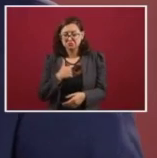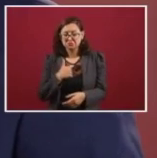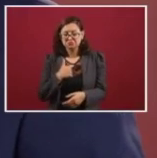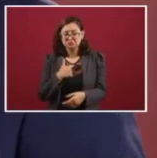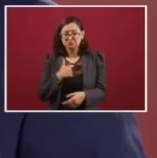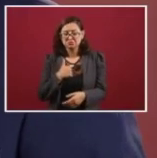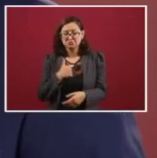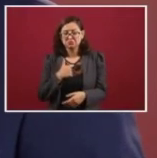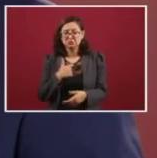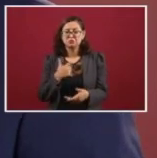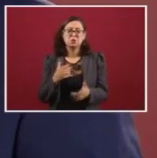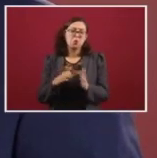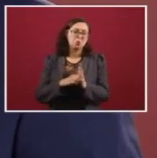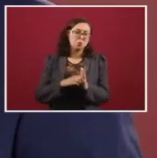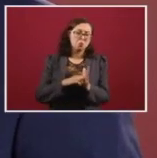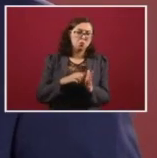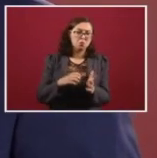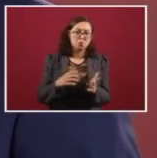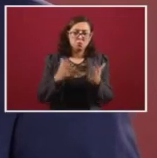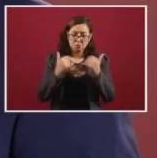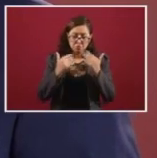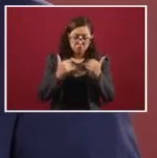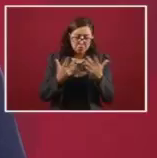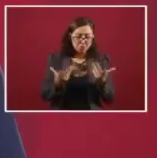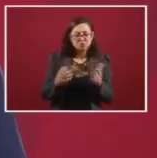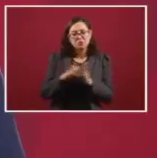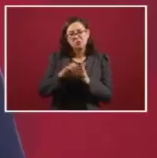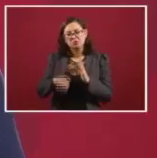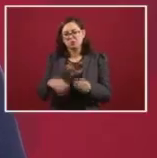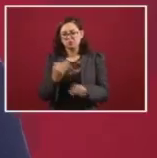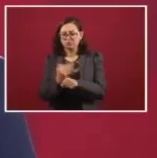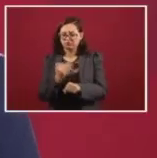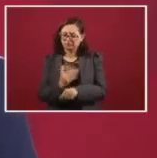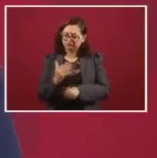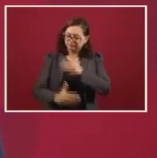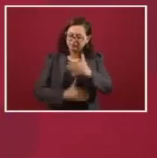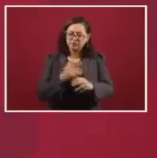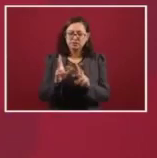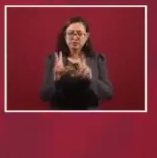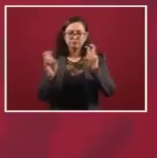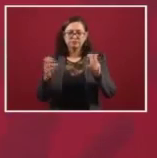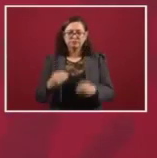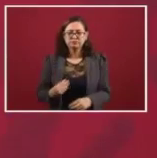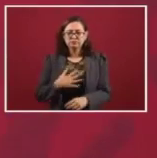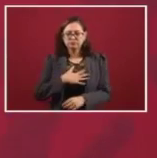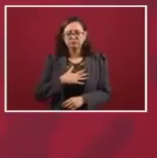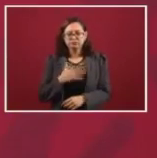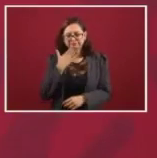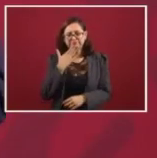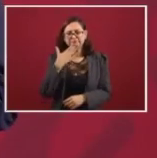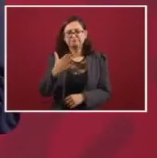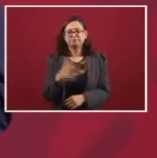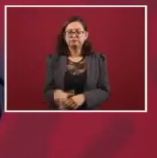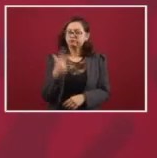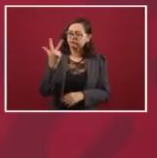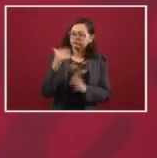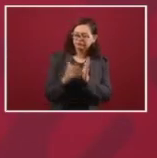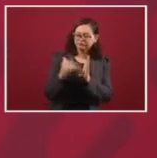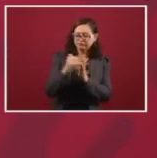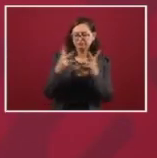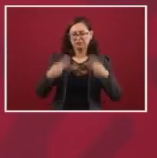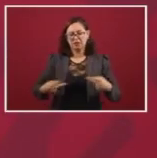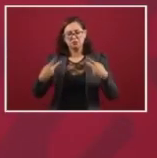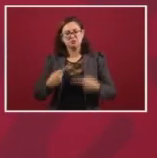por ejemplo, se ha avanzado mucho en todo lo que es el bienestar. Ya casi 8 millones de adultos mayores